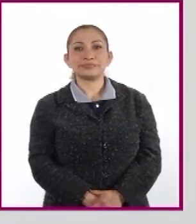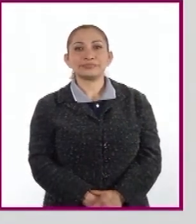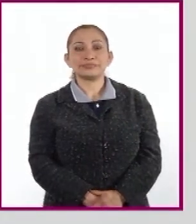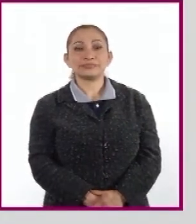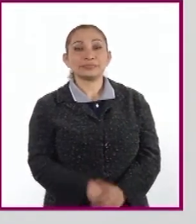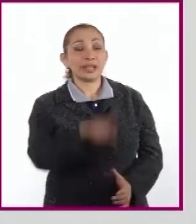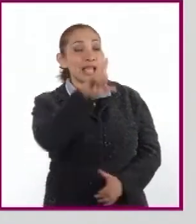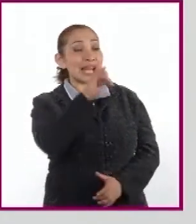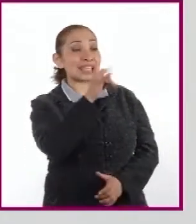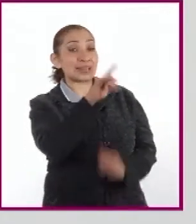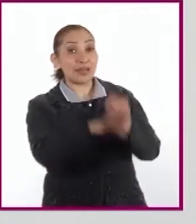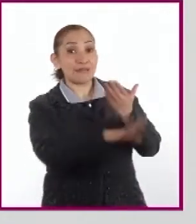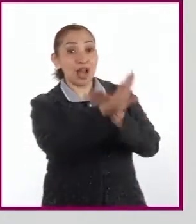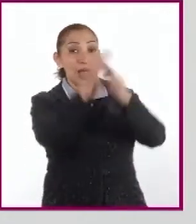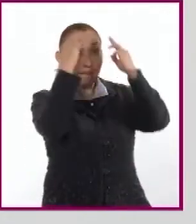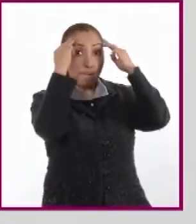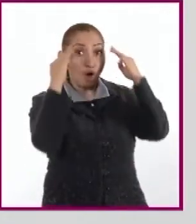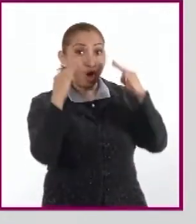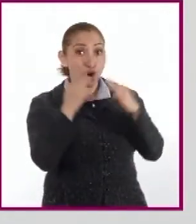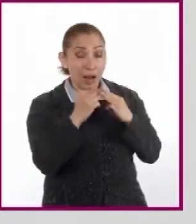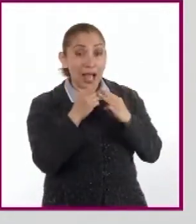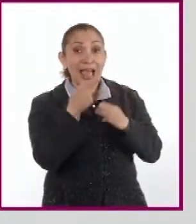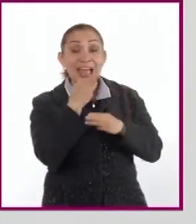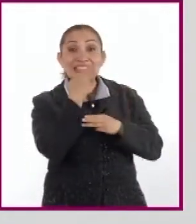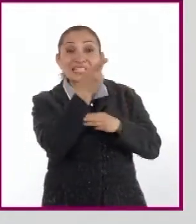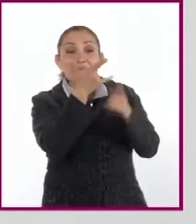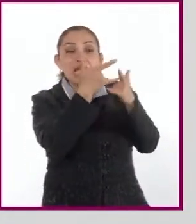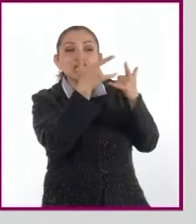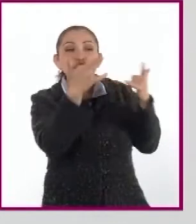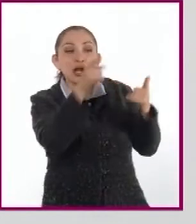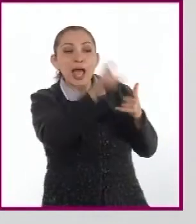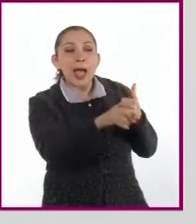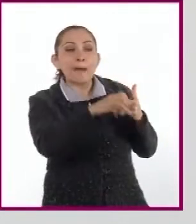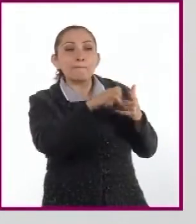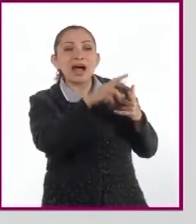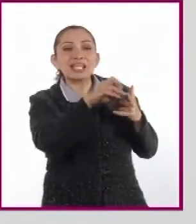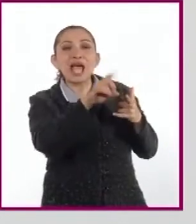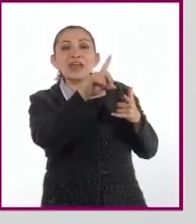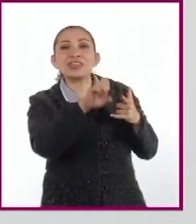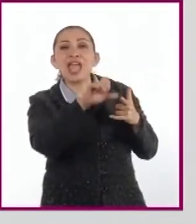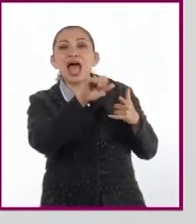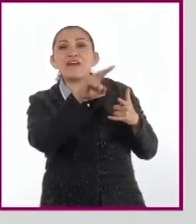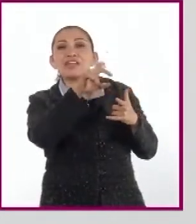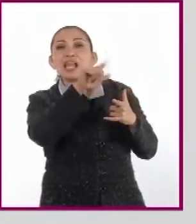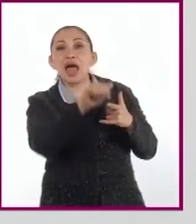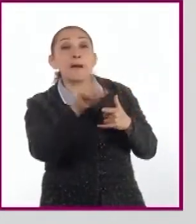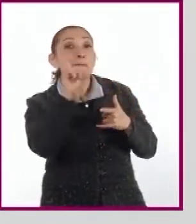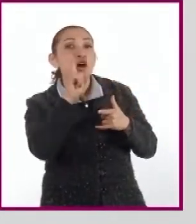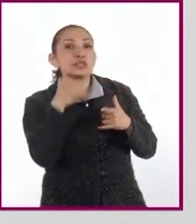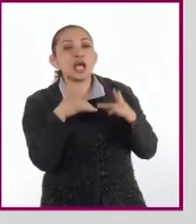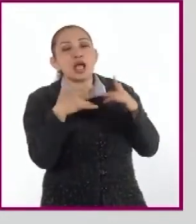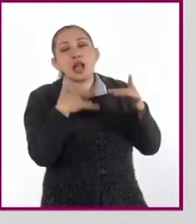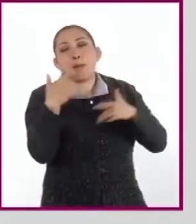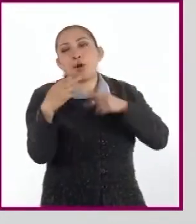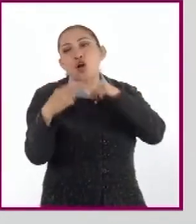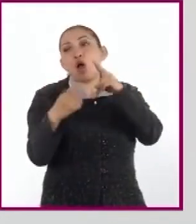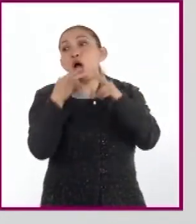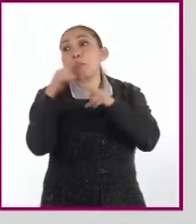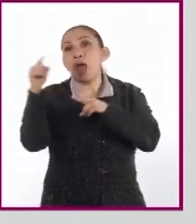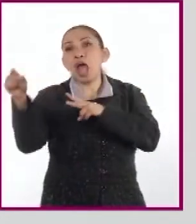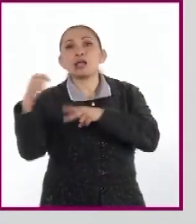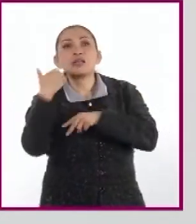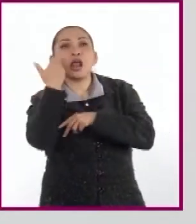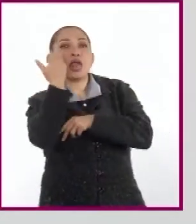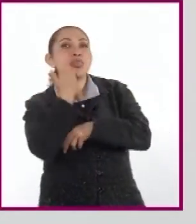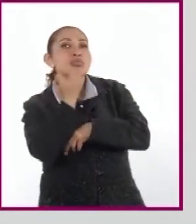La leyenda del fantasma de la monja nos habla de la historia de María de Ávila, la cual se enamoró de un hombre que solo tenía